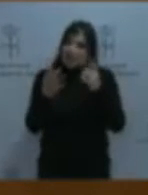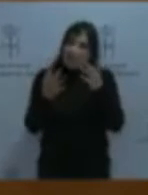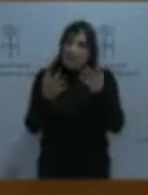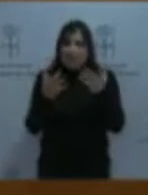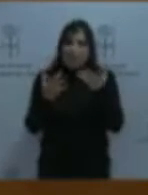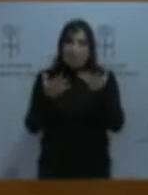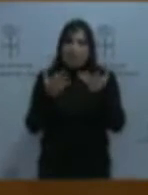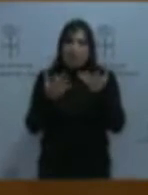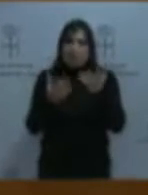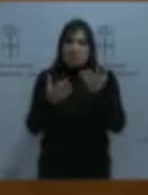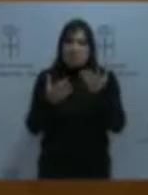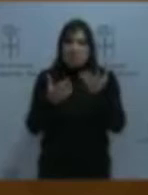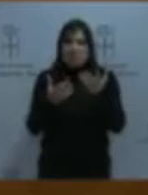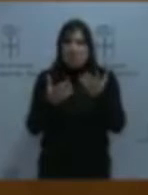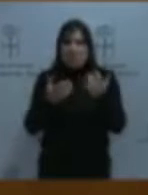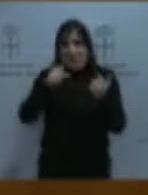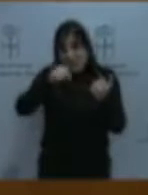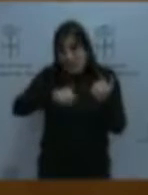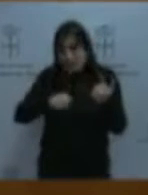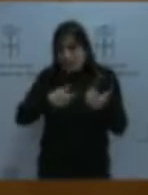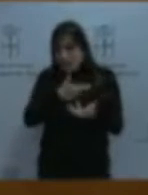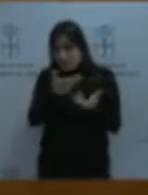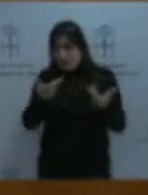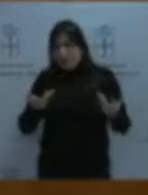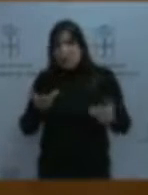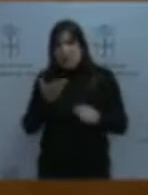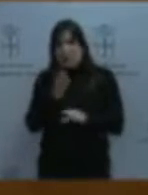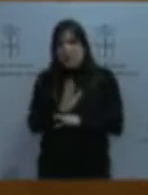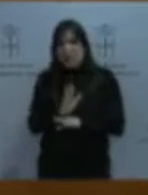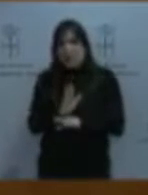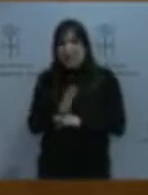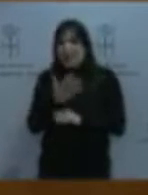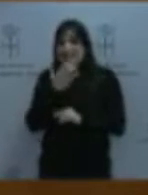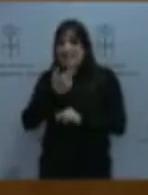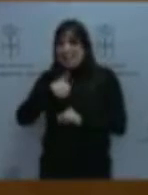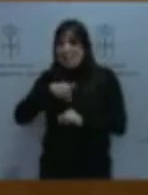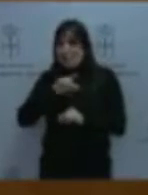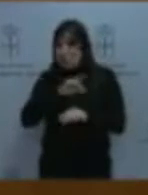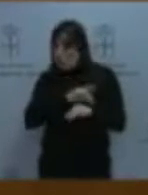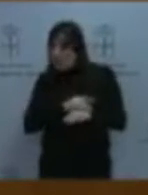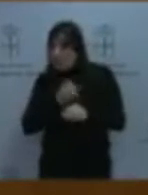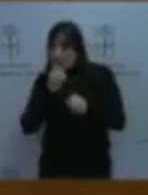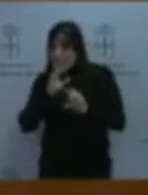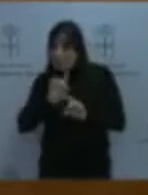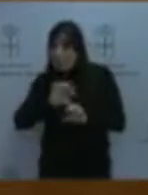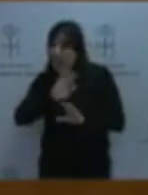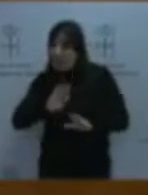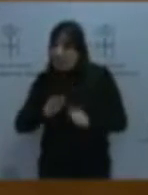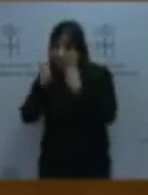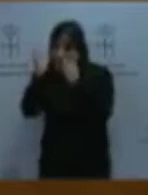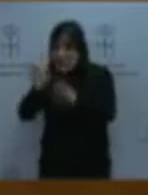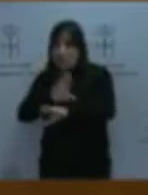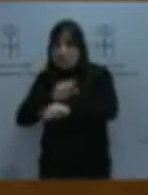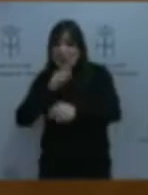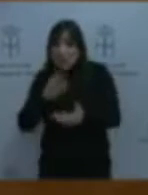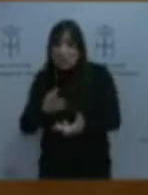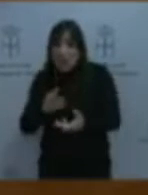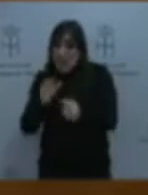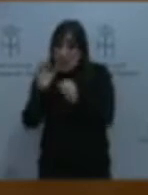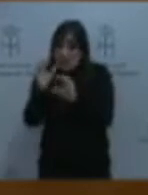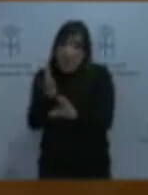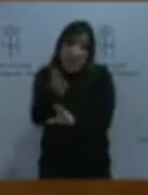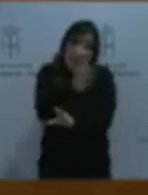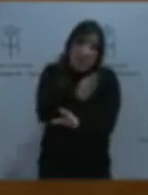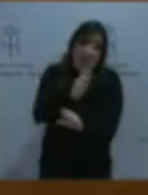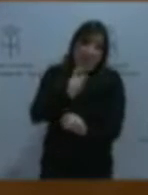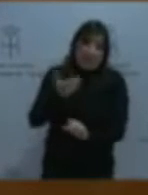Cámara, pues vamos a terminar en el mismo sitio. Vamos a finar... Señoría. Termino